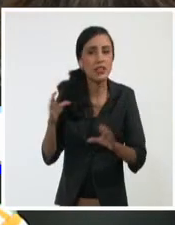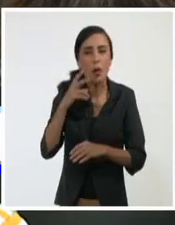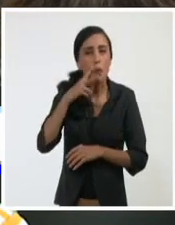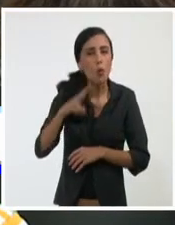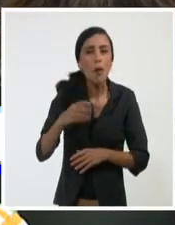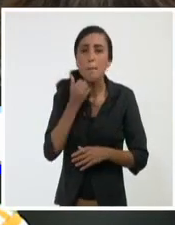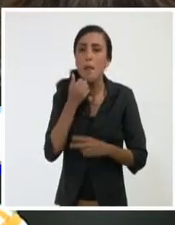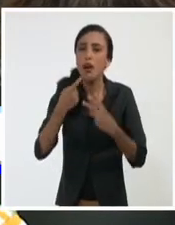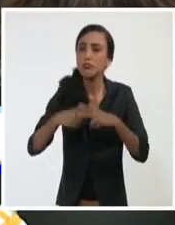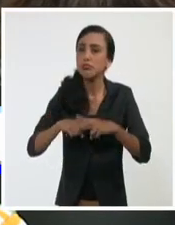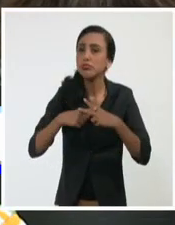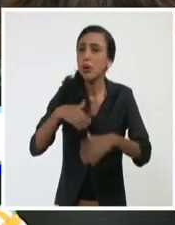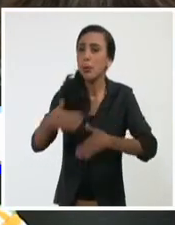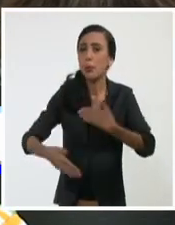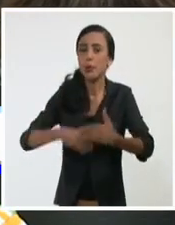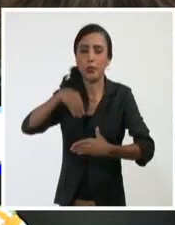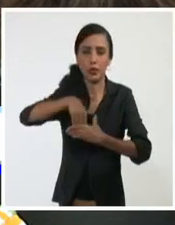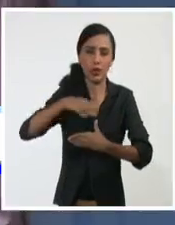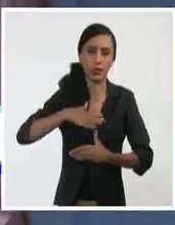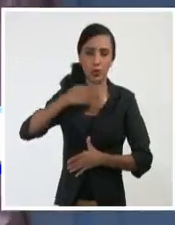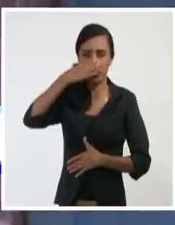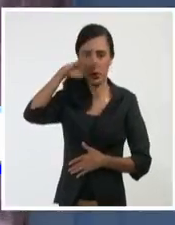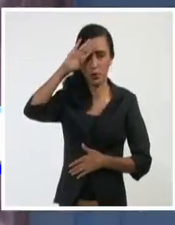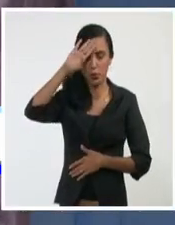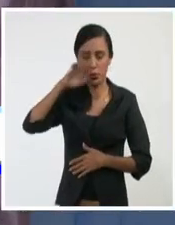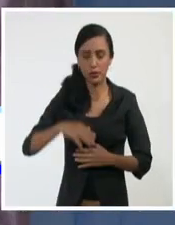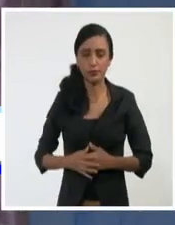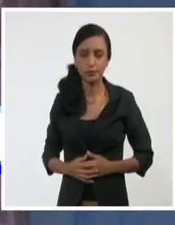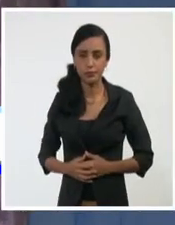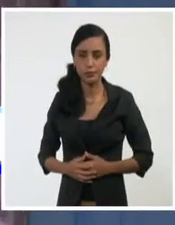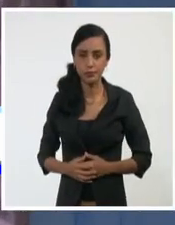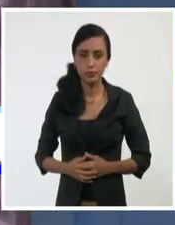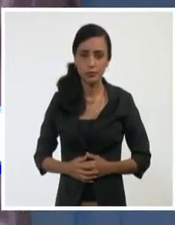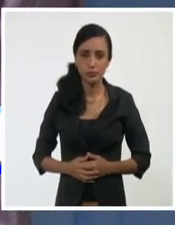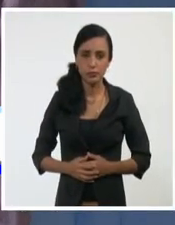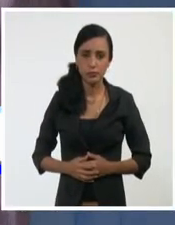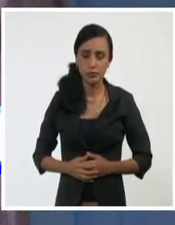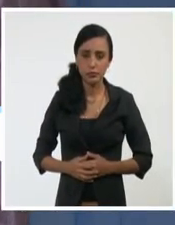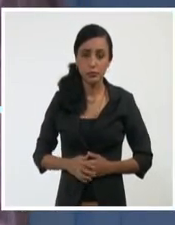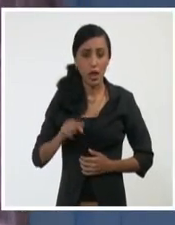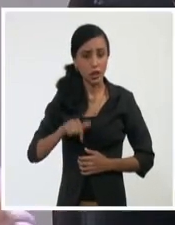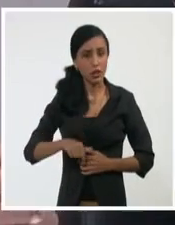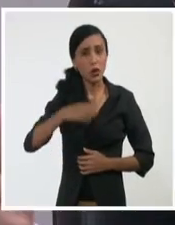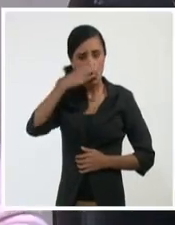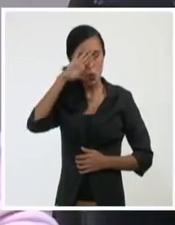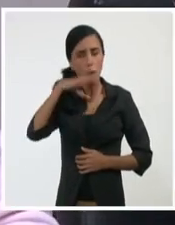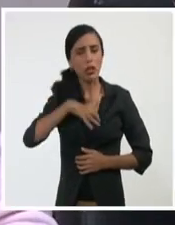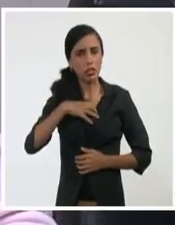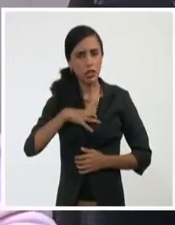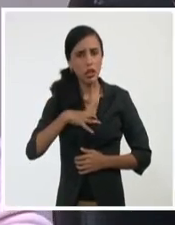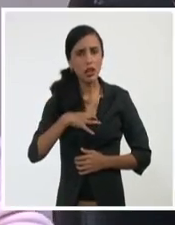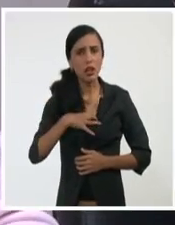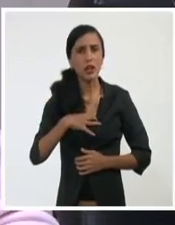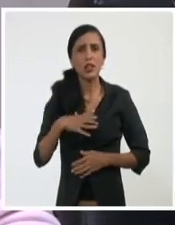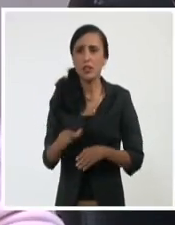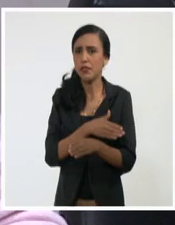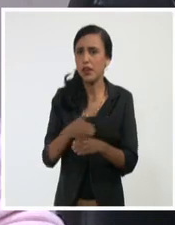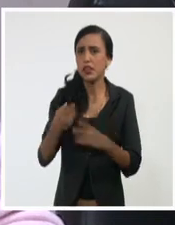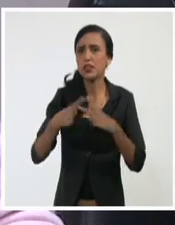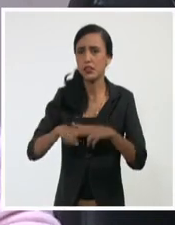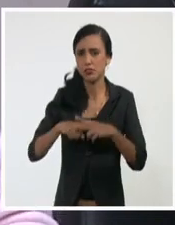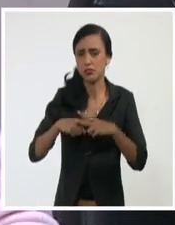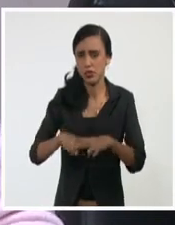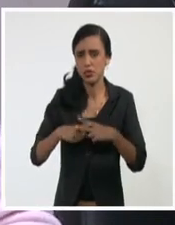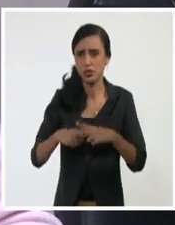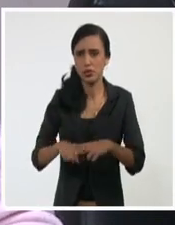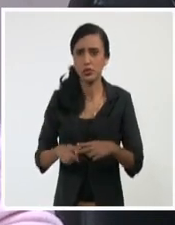de soluciones a los problemas y acudir al banco de soluciones con que ya cuenta el país. Como bien se ha dicho aquí, nuestro enfoque